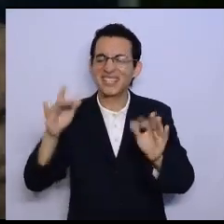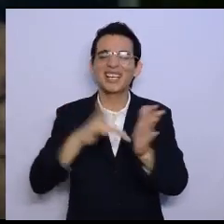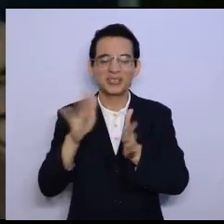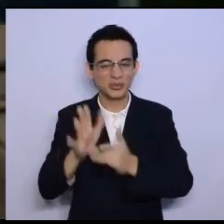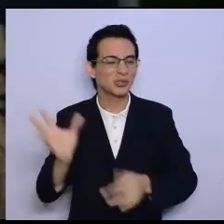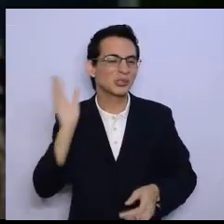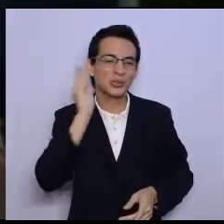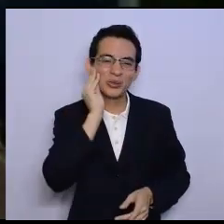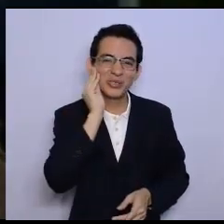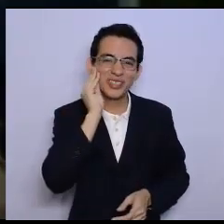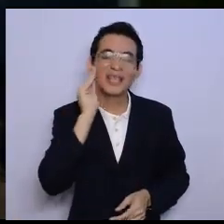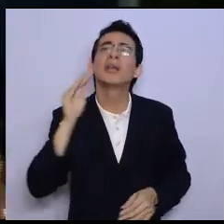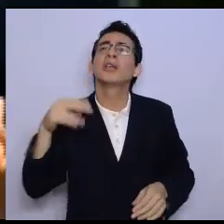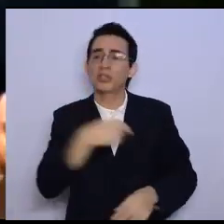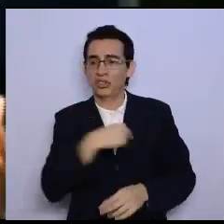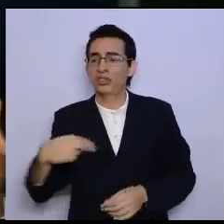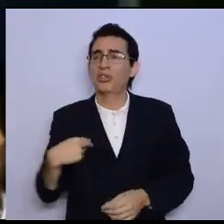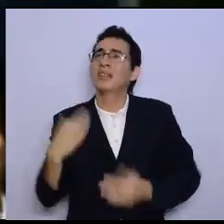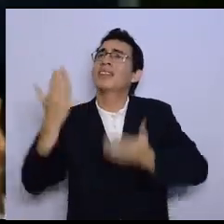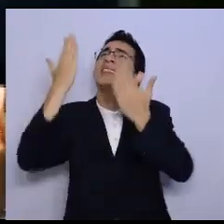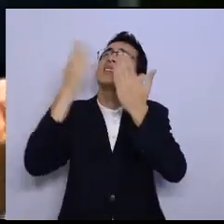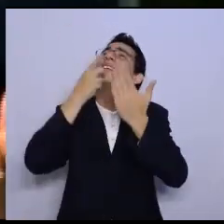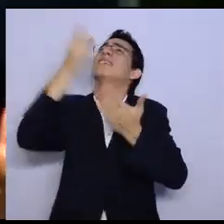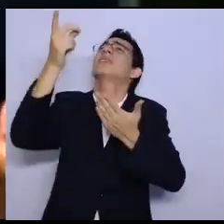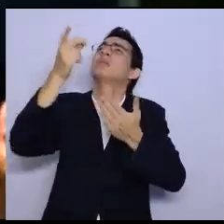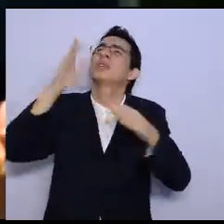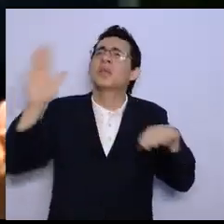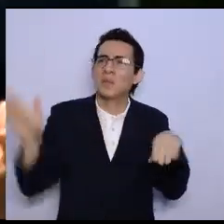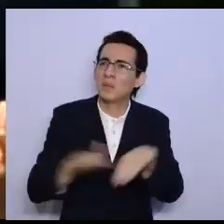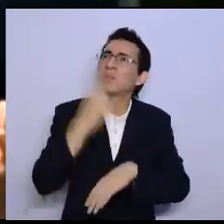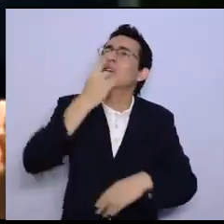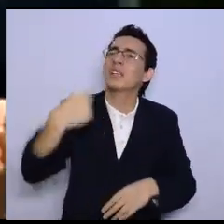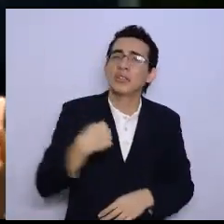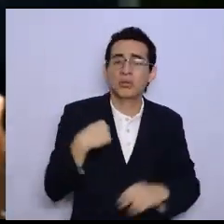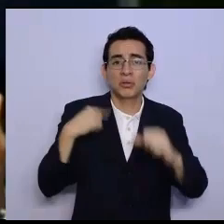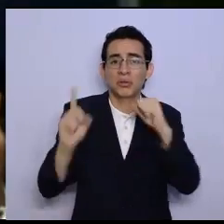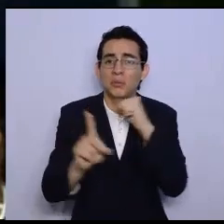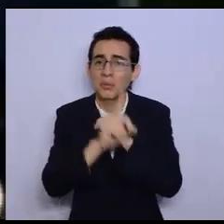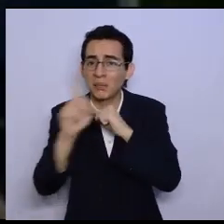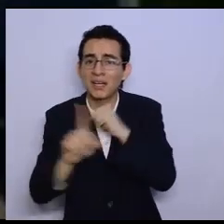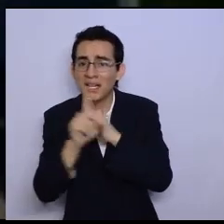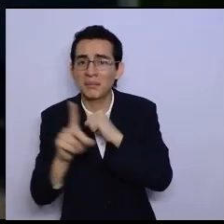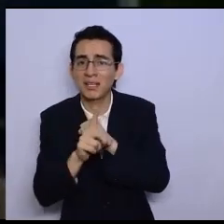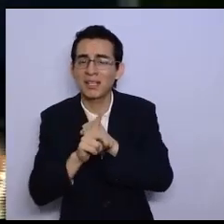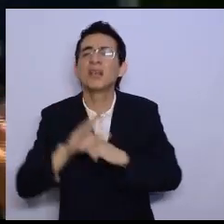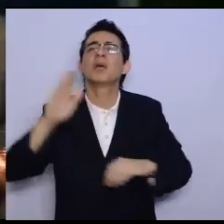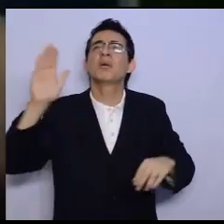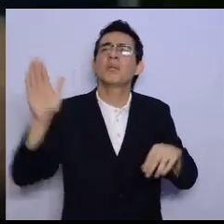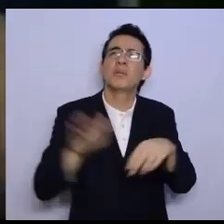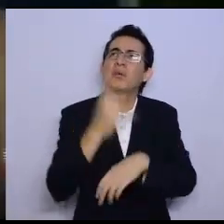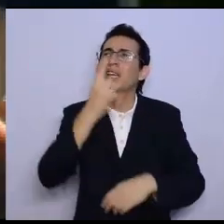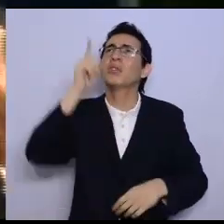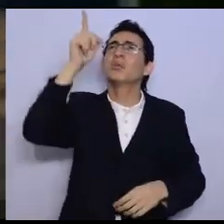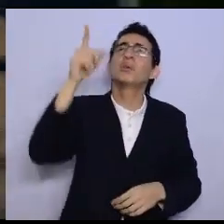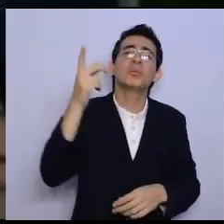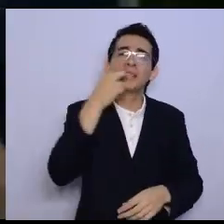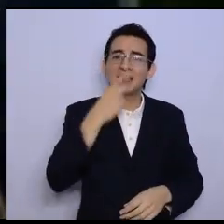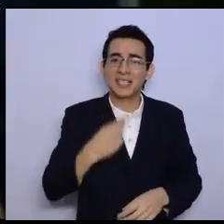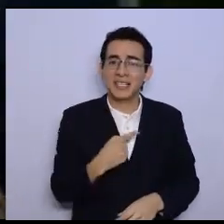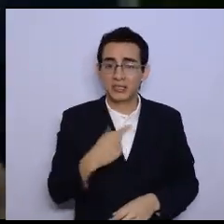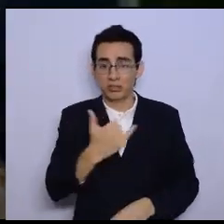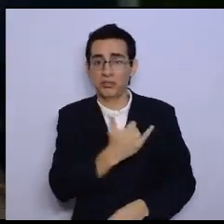Cuando decimos: Señor, ¿por qué me está pasando esto? ¿Por qué permites que esto me